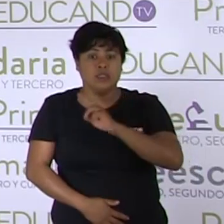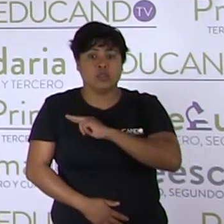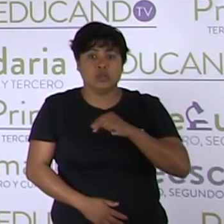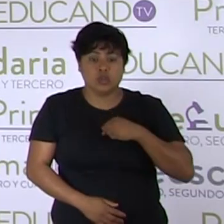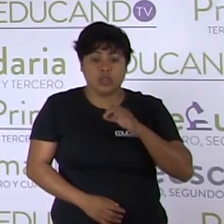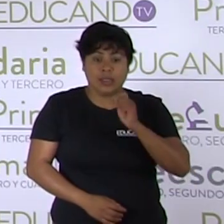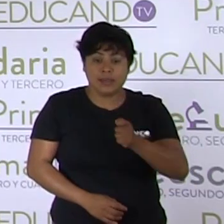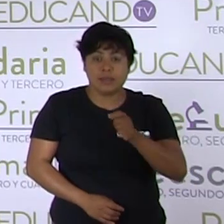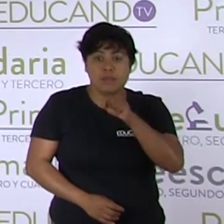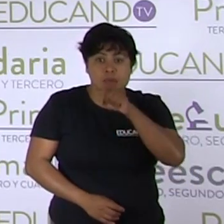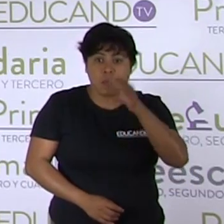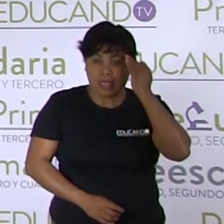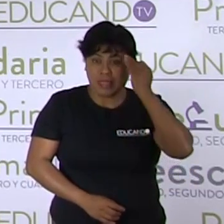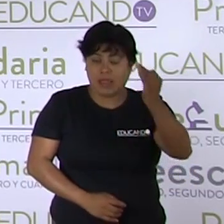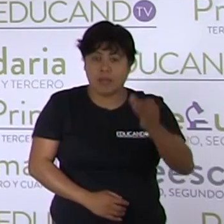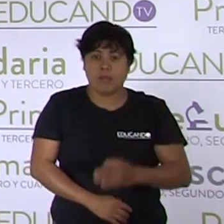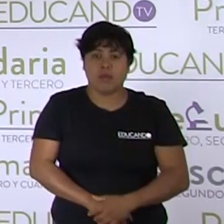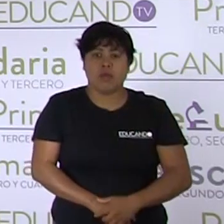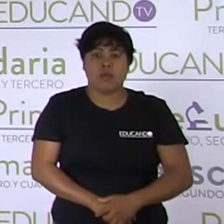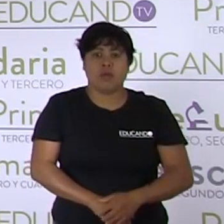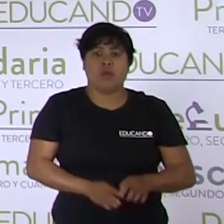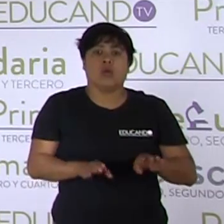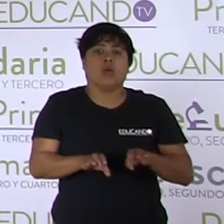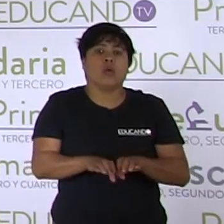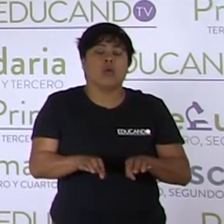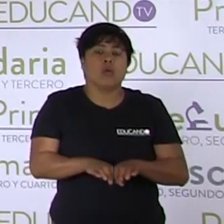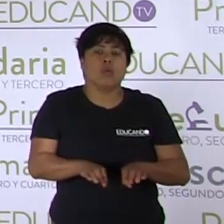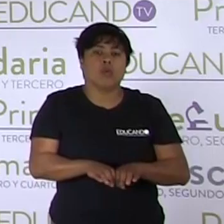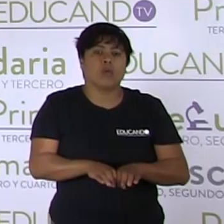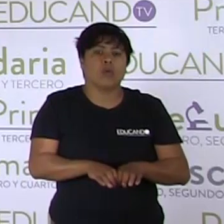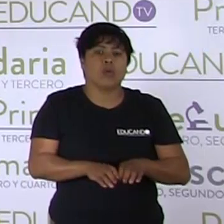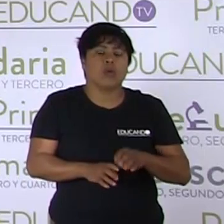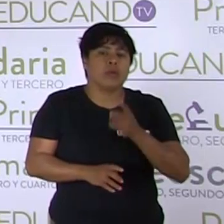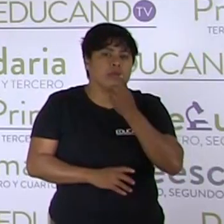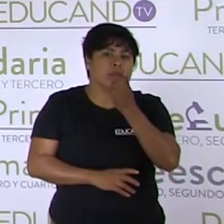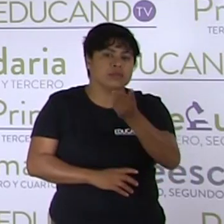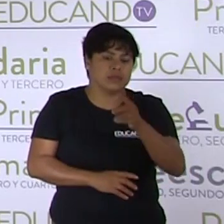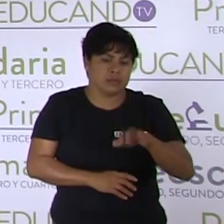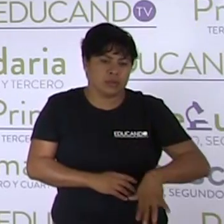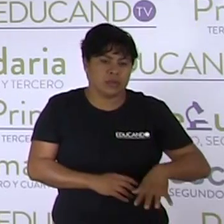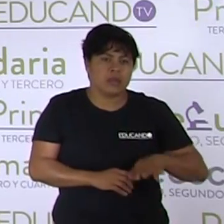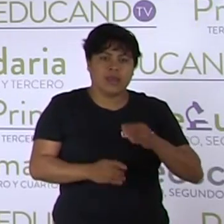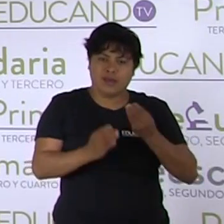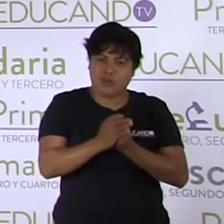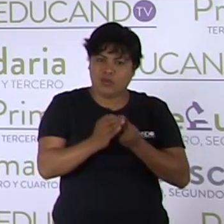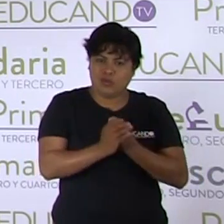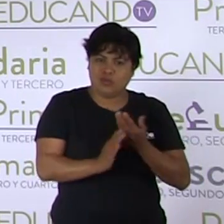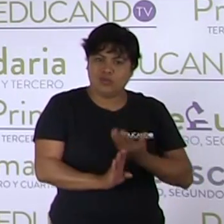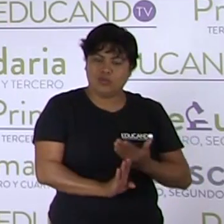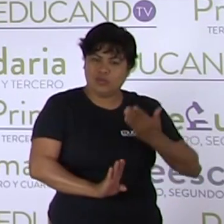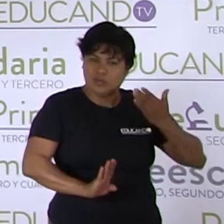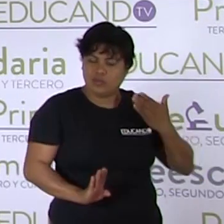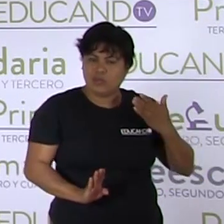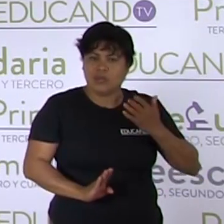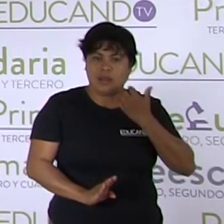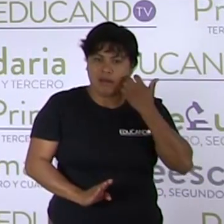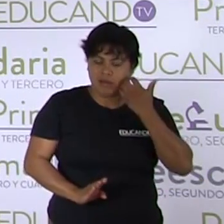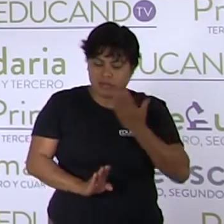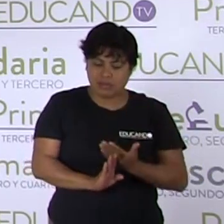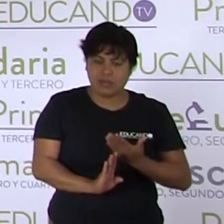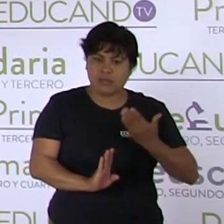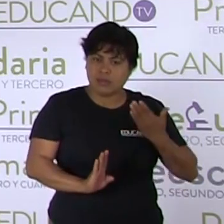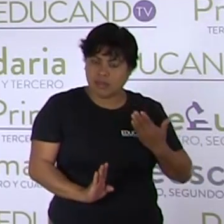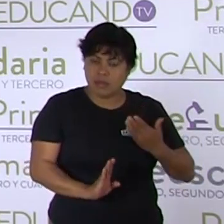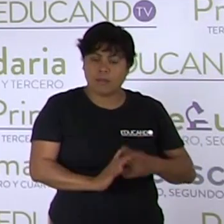el momento, como lo que decíamos en la sesión anterior,